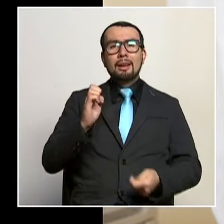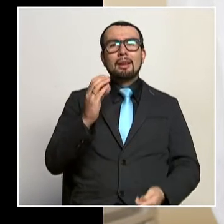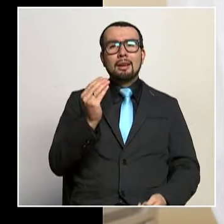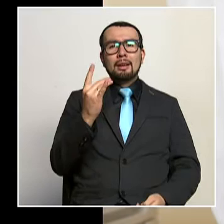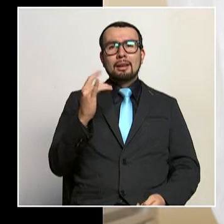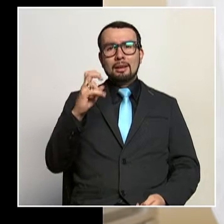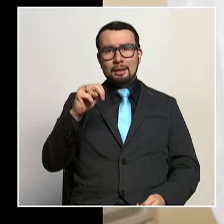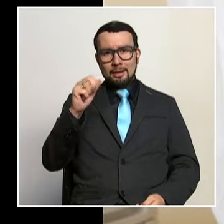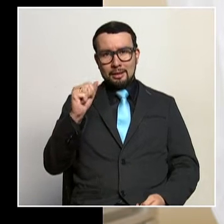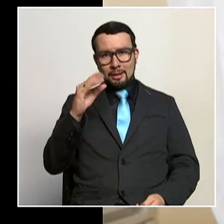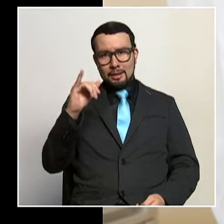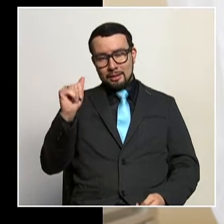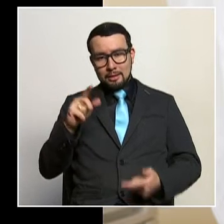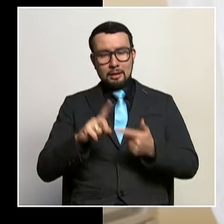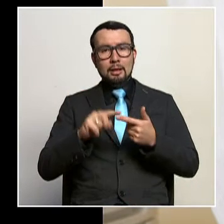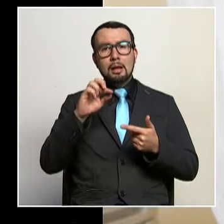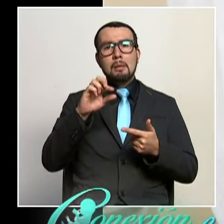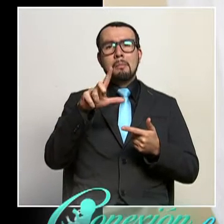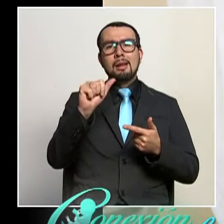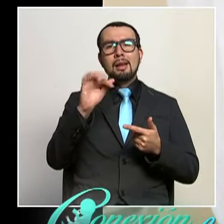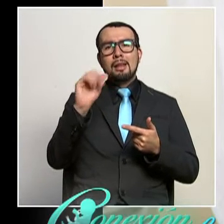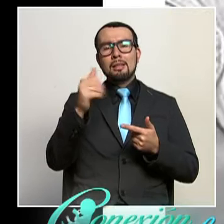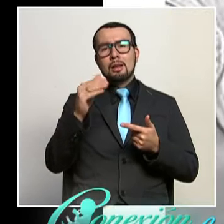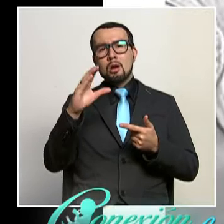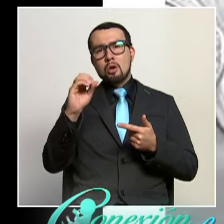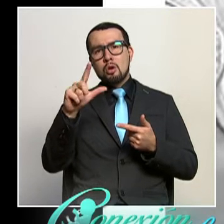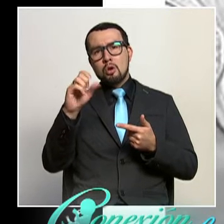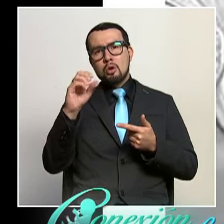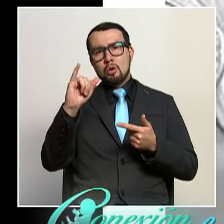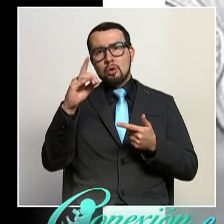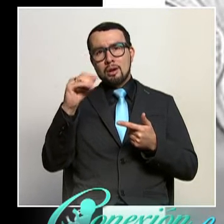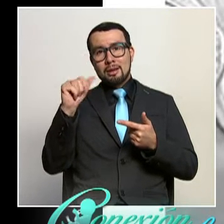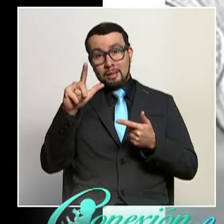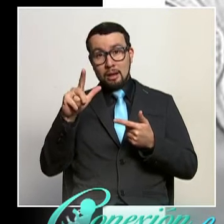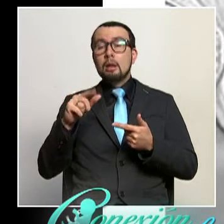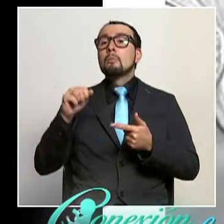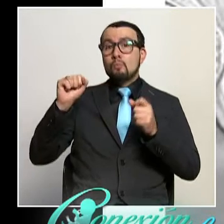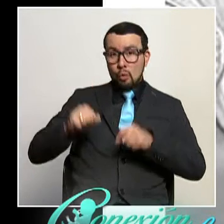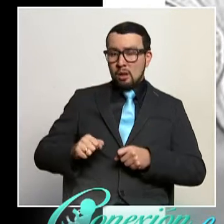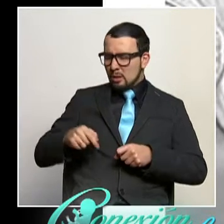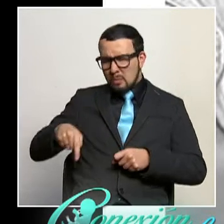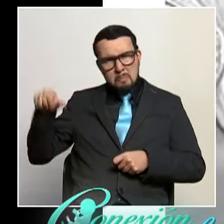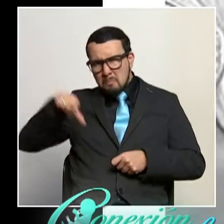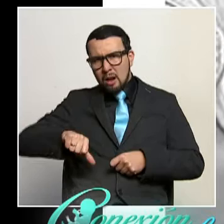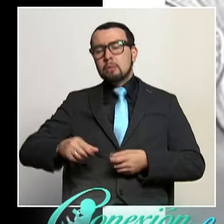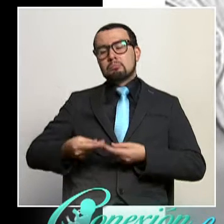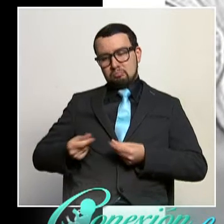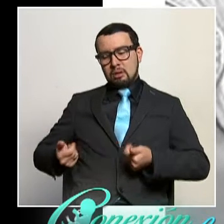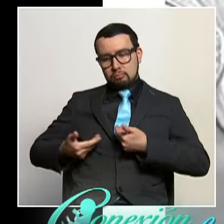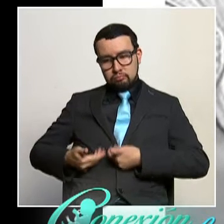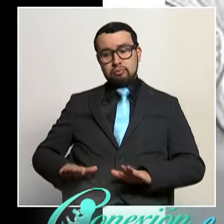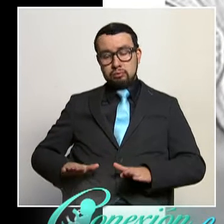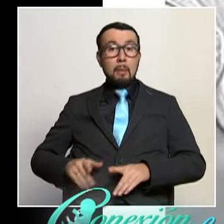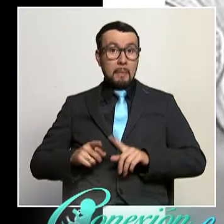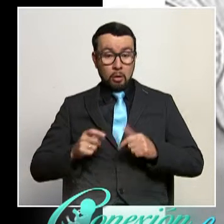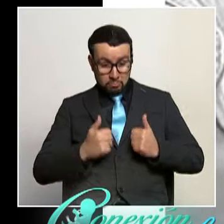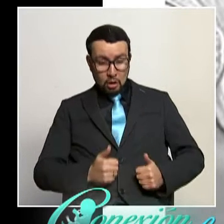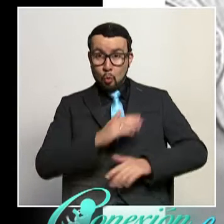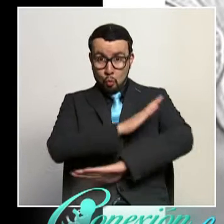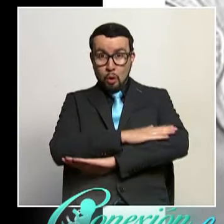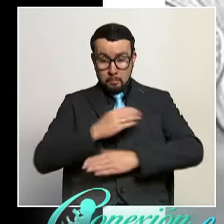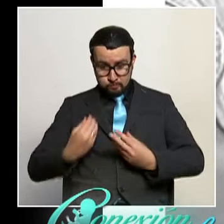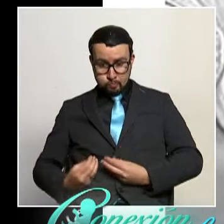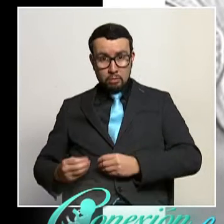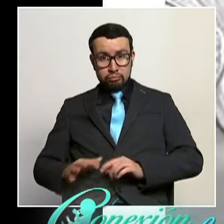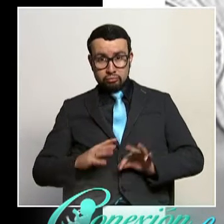plata coloidal, que son productos que pueden atacar la flora nociva respetando la flora normal, porque la flora normal hay que respetarla. Vivimos